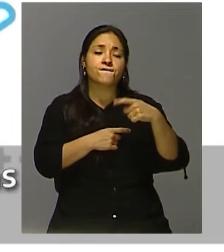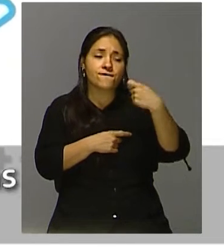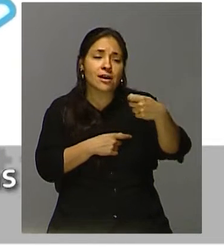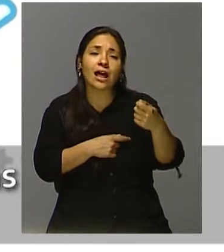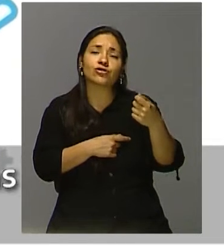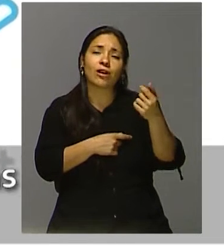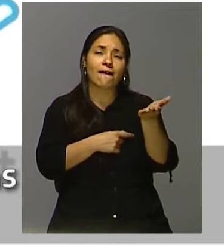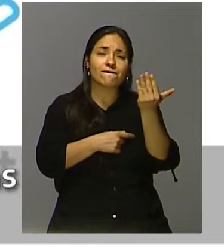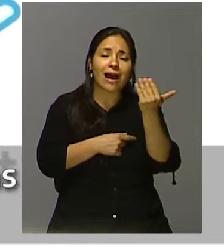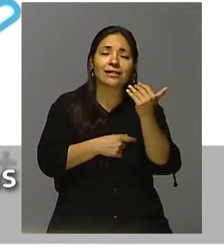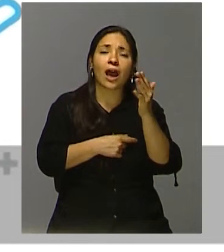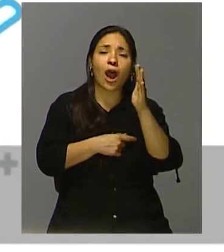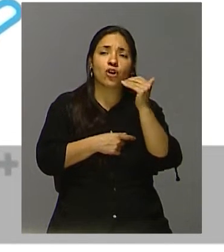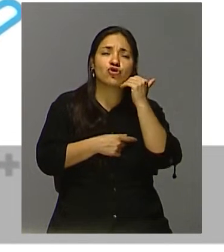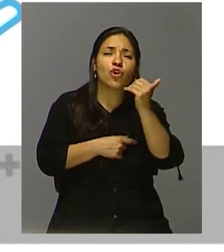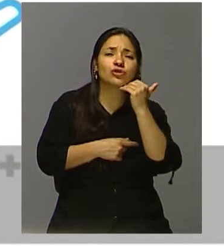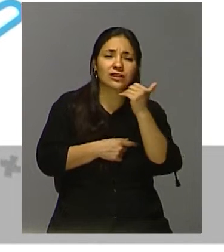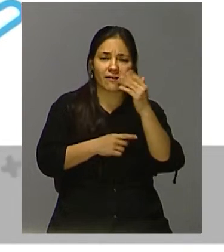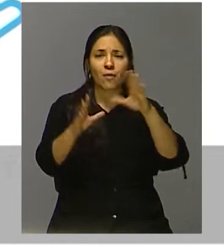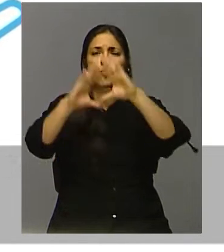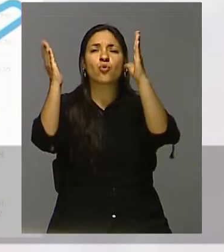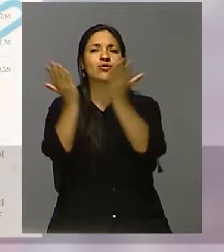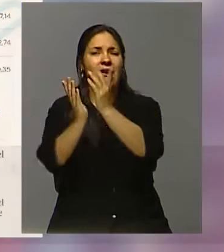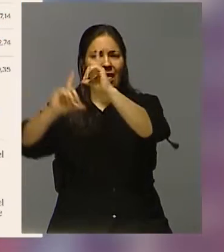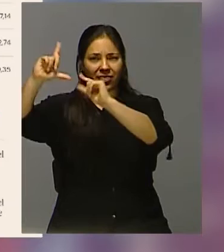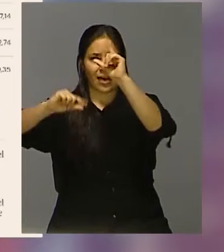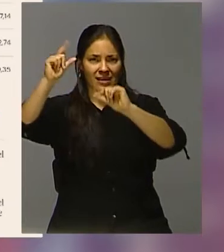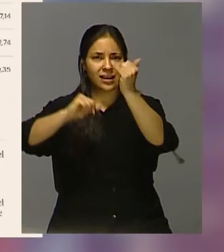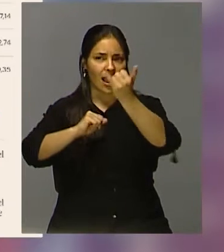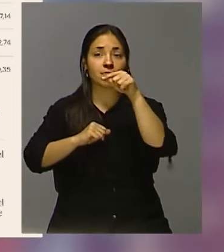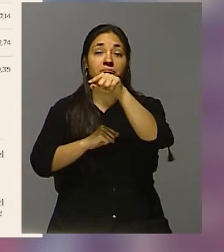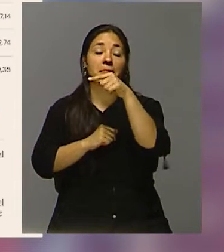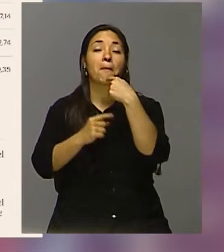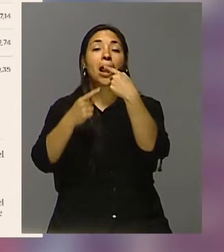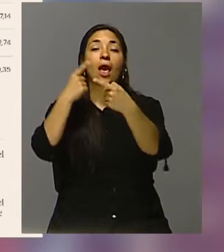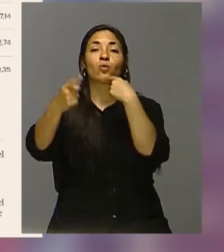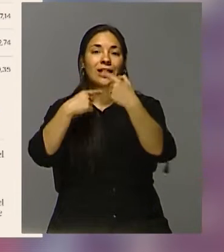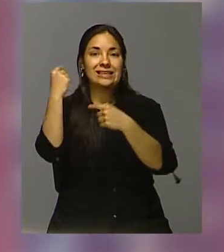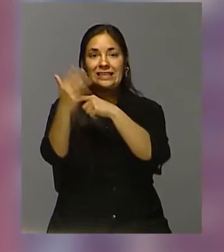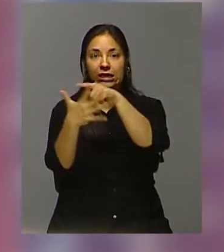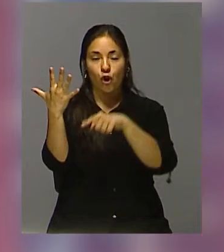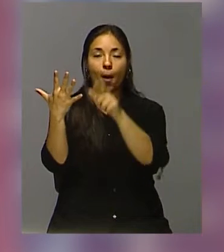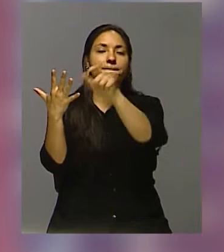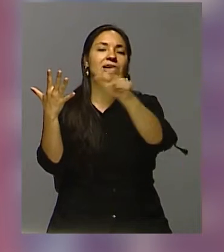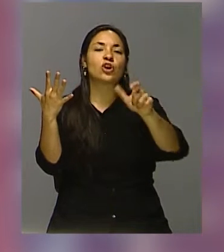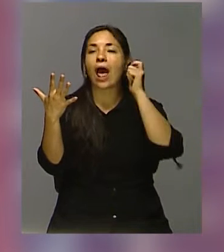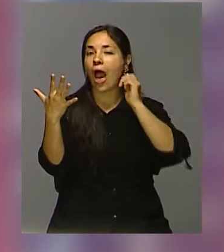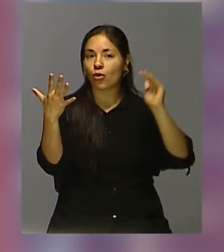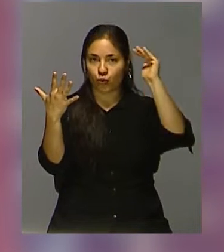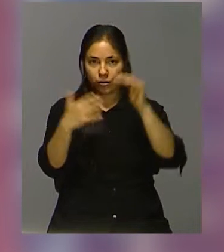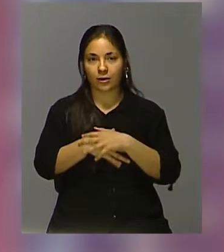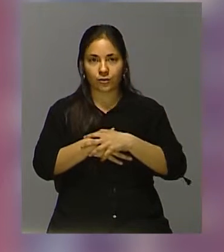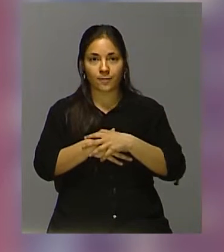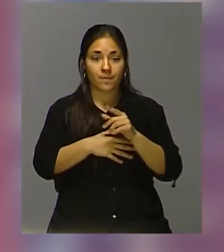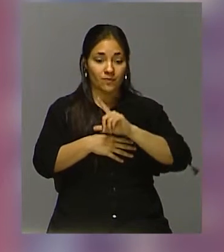las calificadoras de riesgo a nivel mundial, donde hacen 5 preguntas A ver. a personas adultas. Sí. Y los argentinos estaríamos